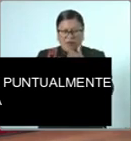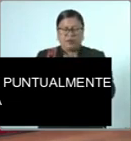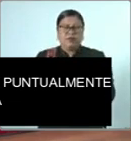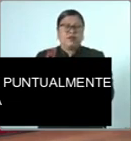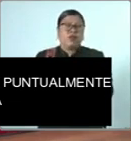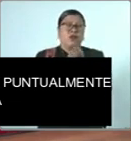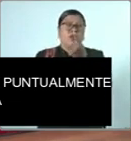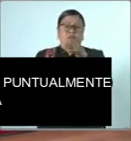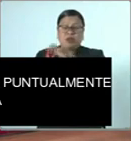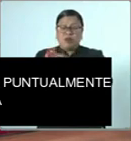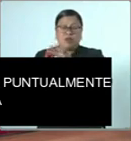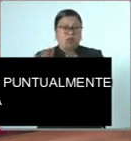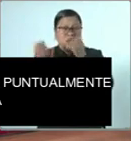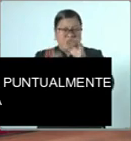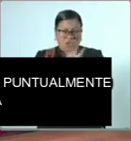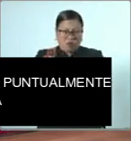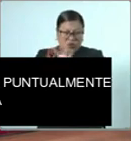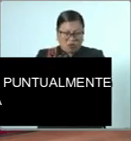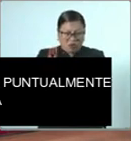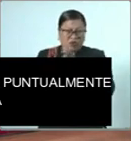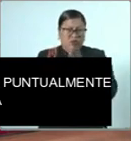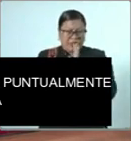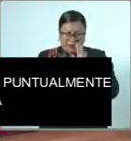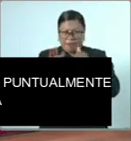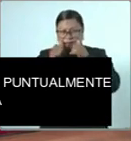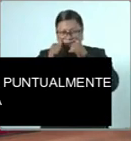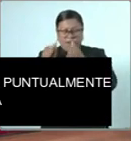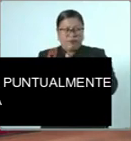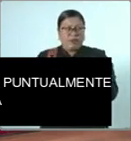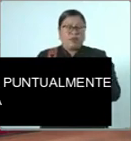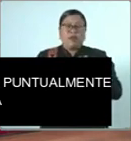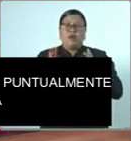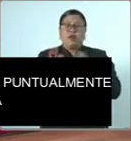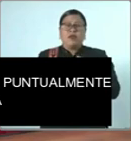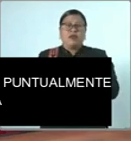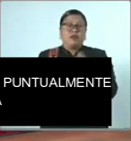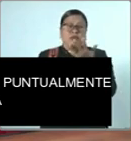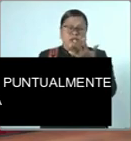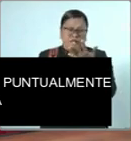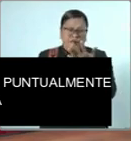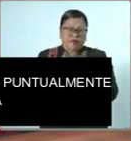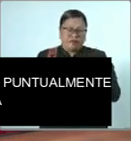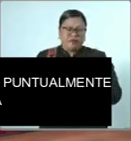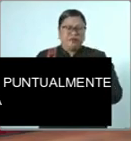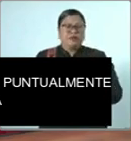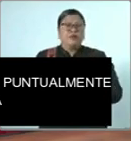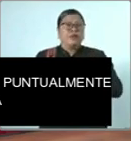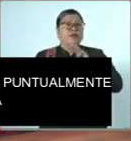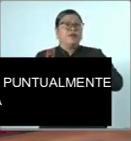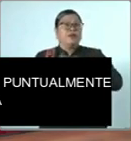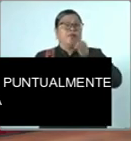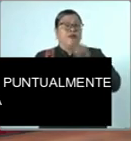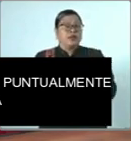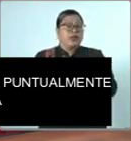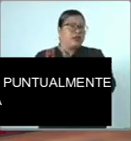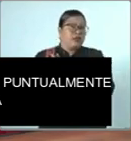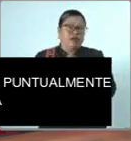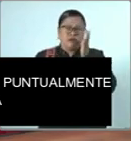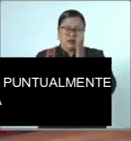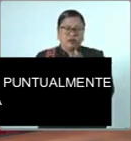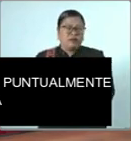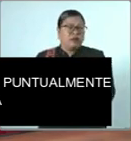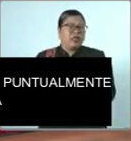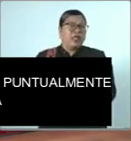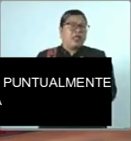1 comunidad sin energía eléctrica que se está atendiendo, total 5. En la Mixteca solamente tenemos